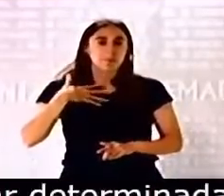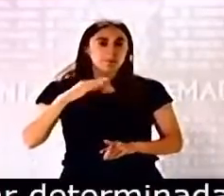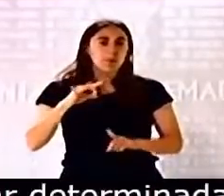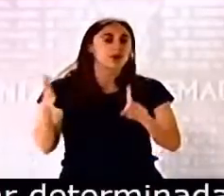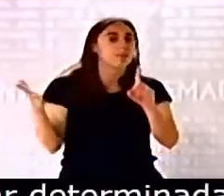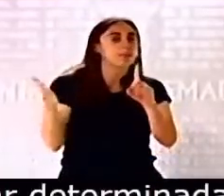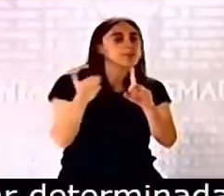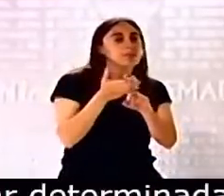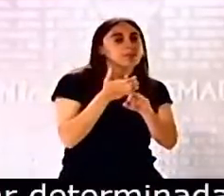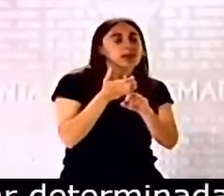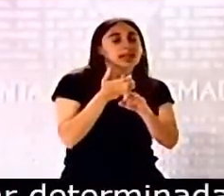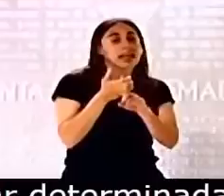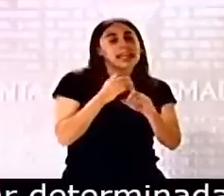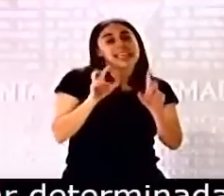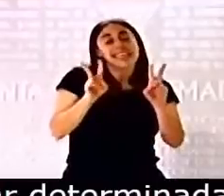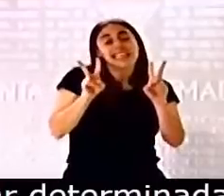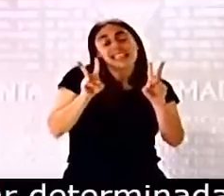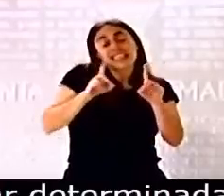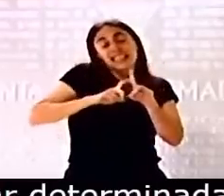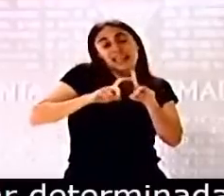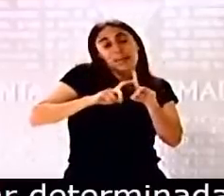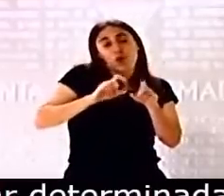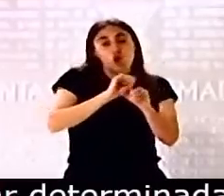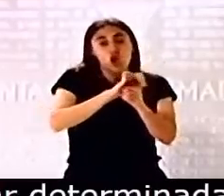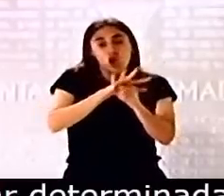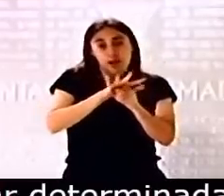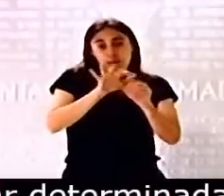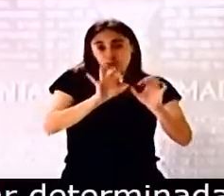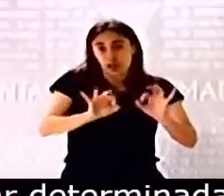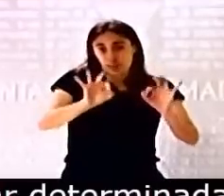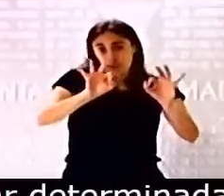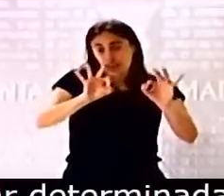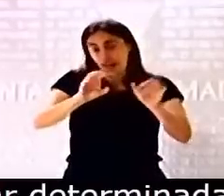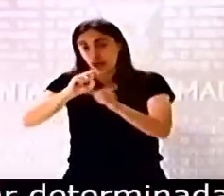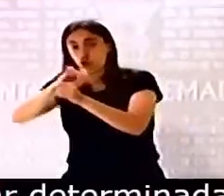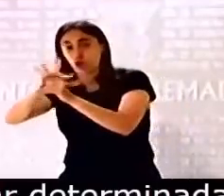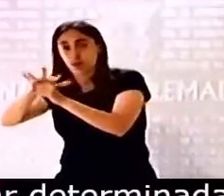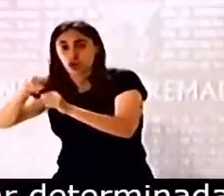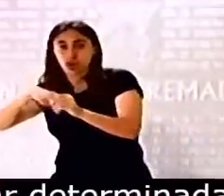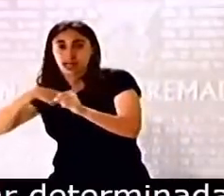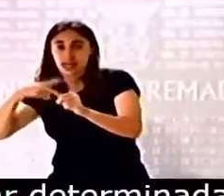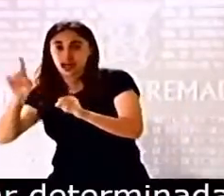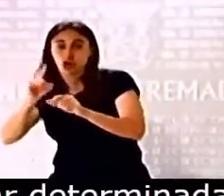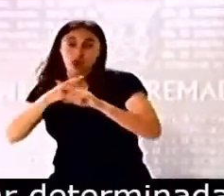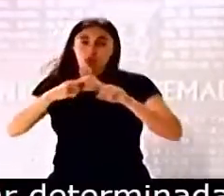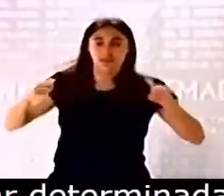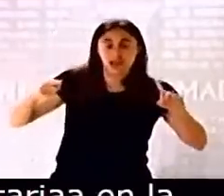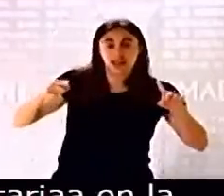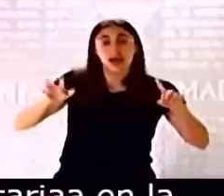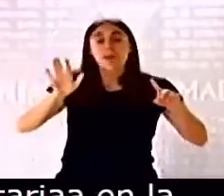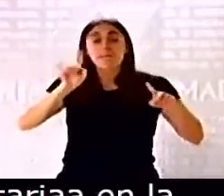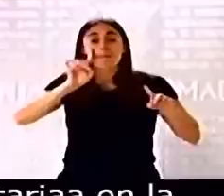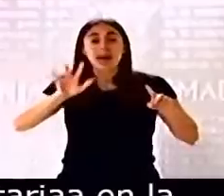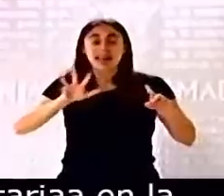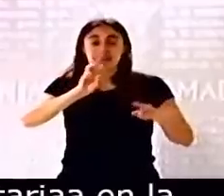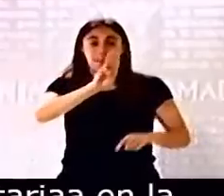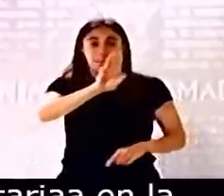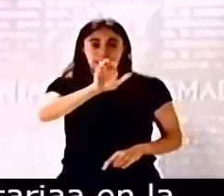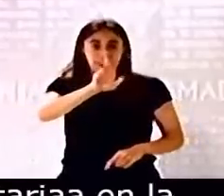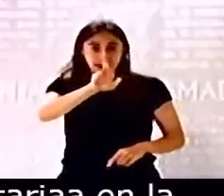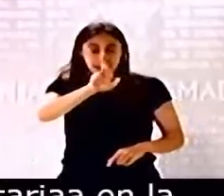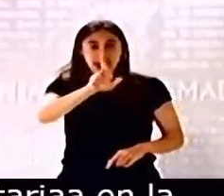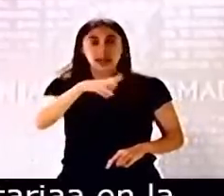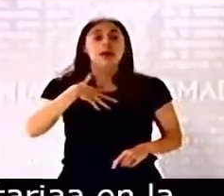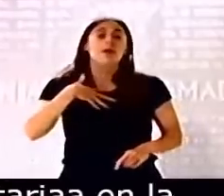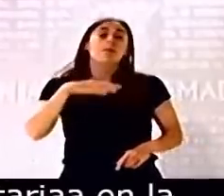a la mayoritaria en este momento en la comunidad autónoma. Las pruebas de PCR que le hemos hecho inicialmente indican que